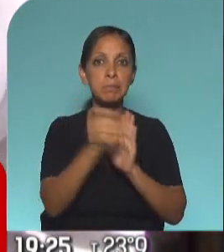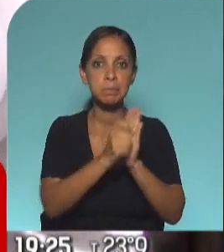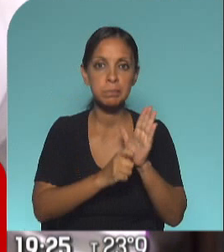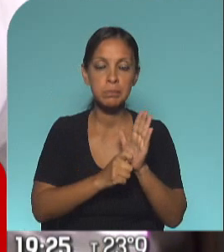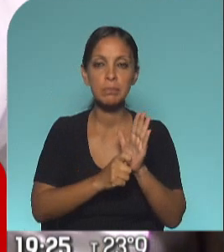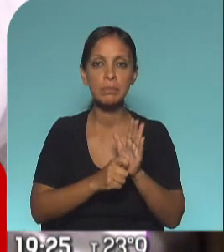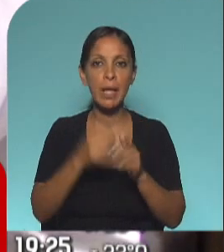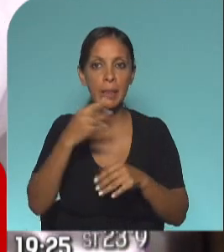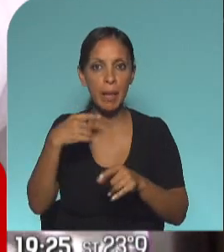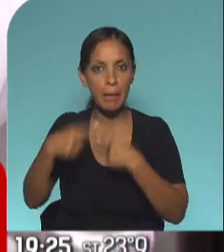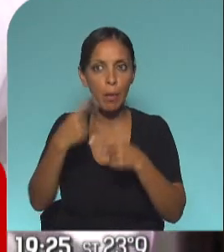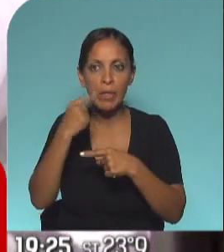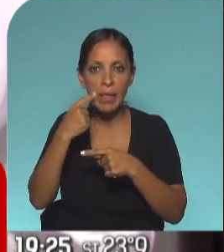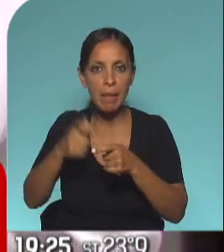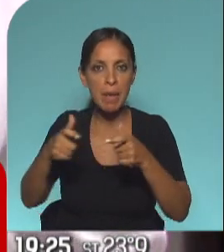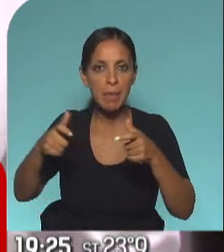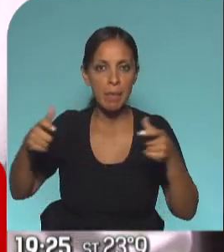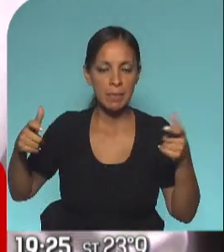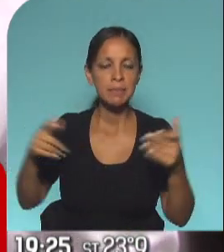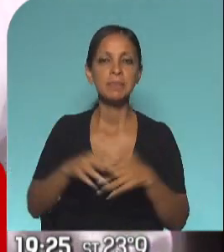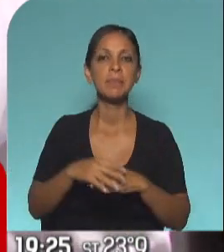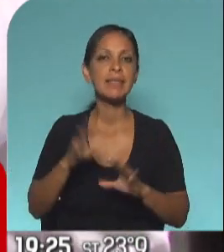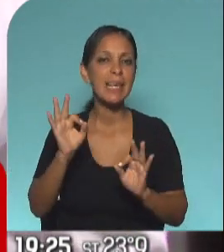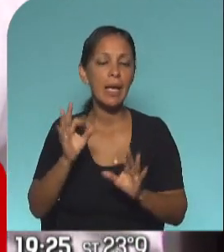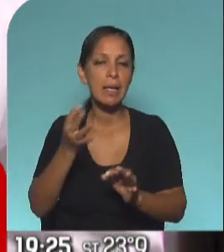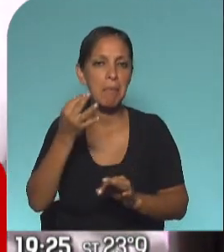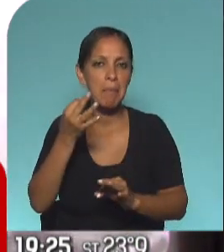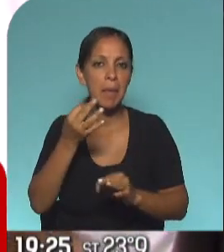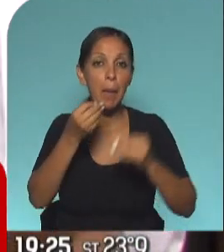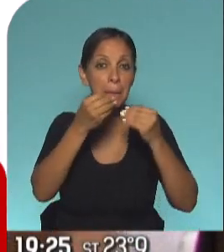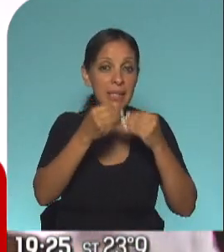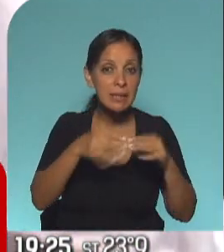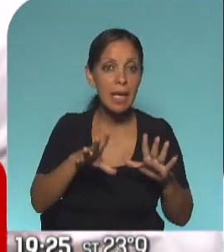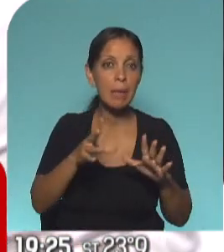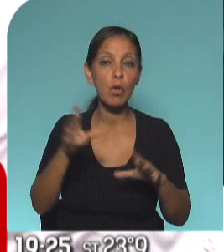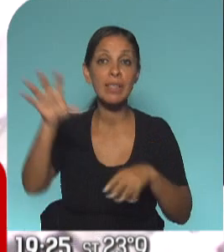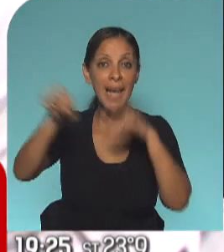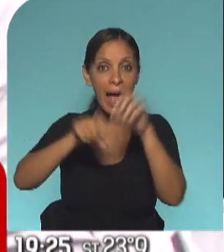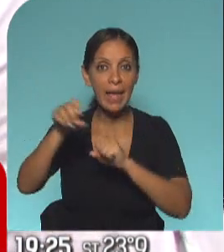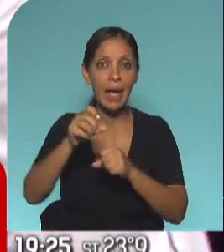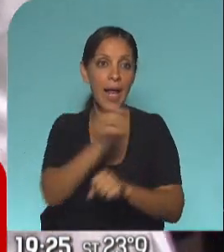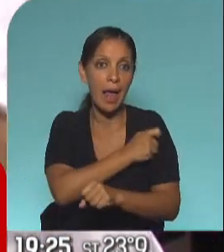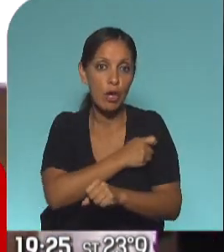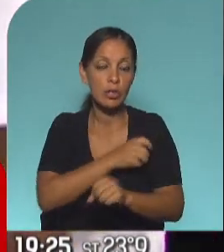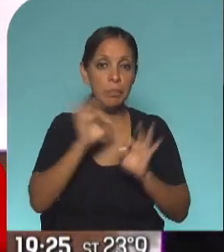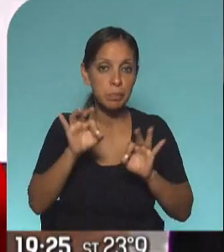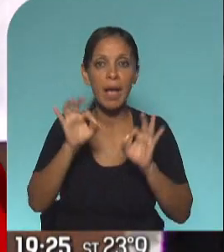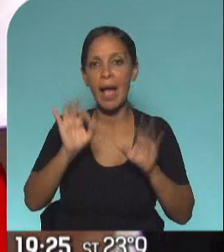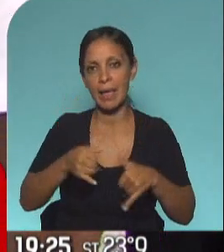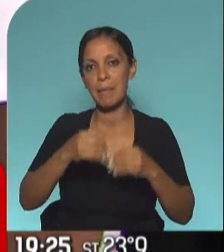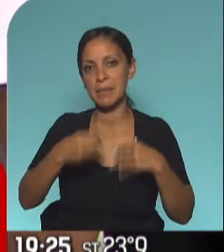está acelerando muchísimo. Así que ni bien tengamos las dosis necesarias, empezamos una